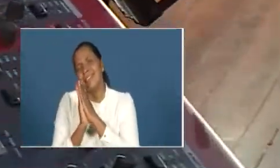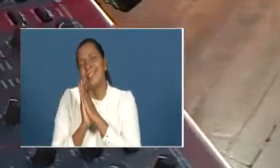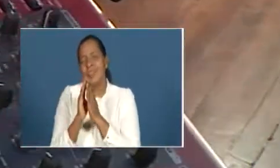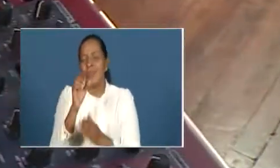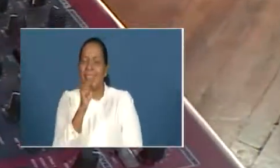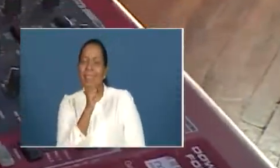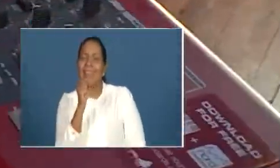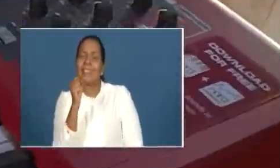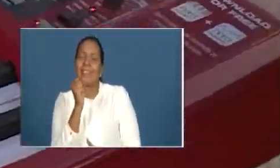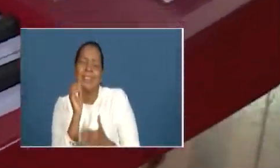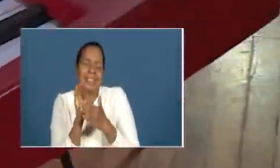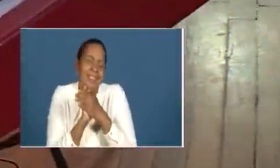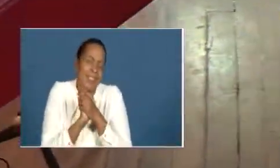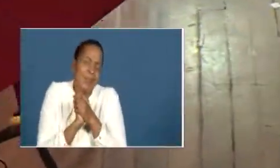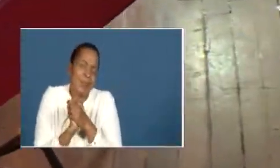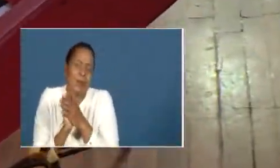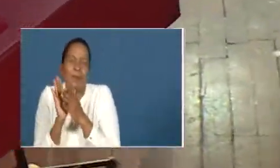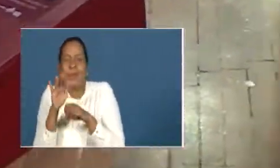cásate conmigo.